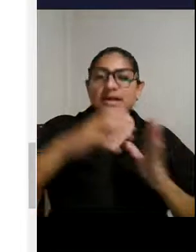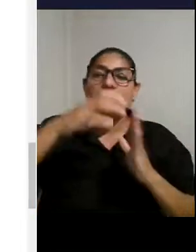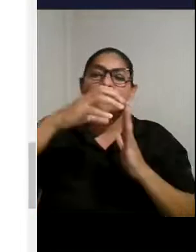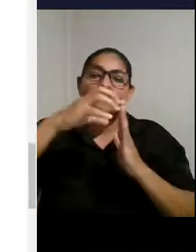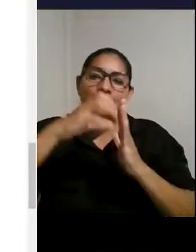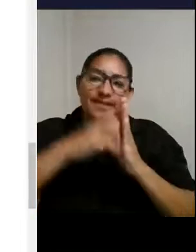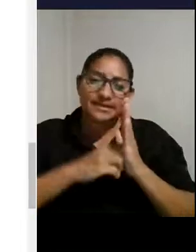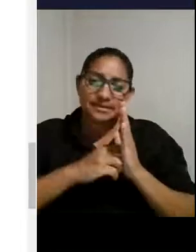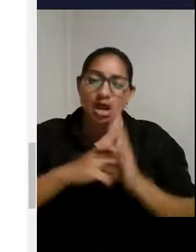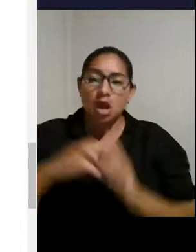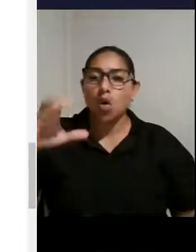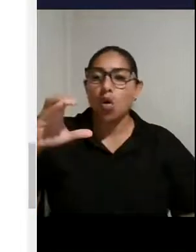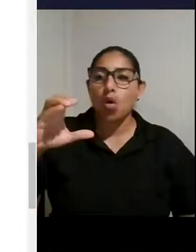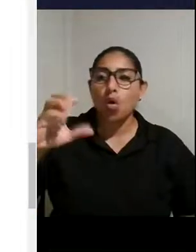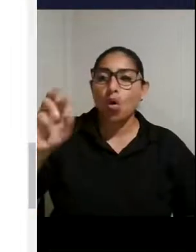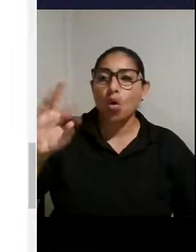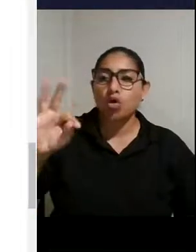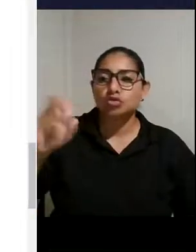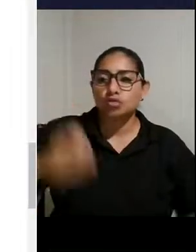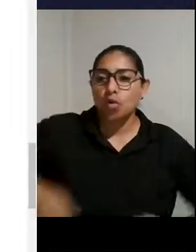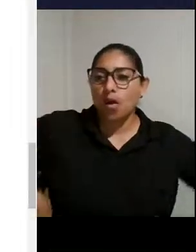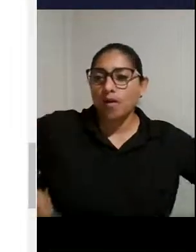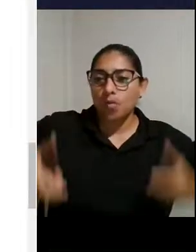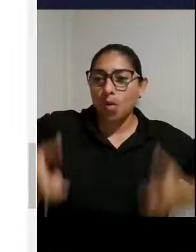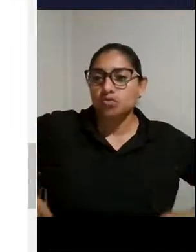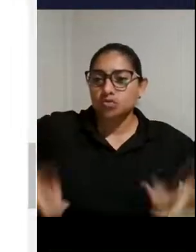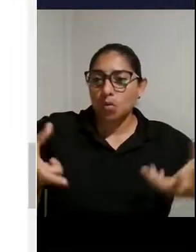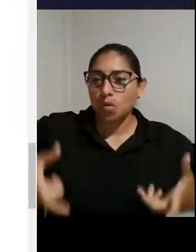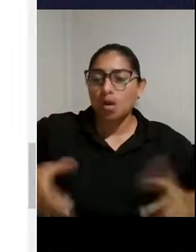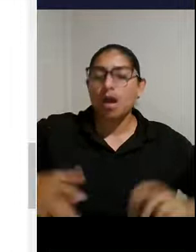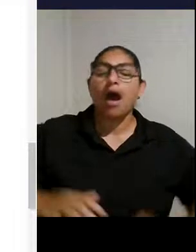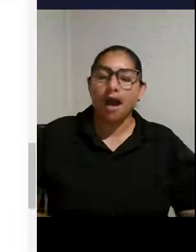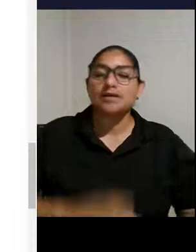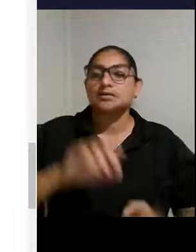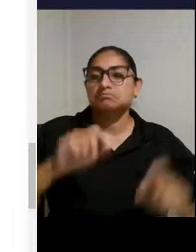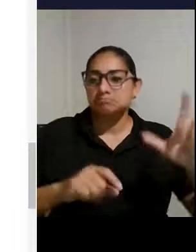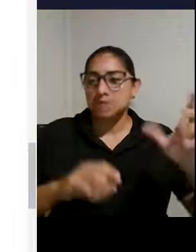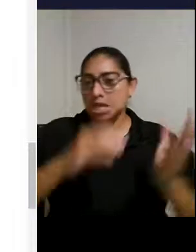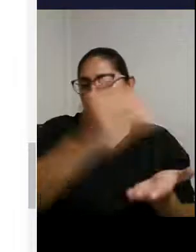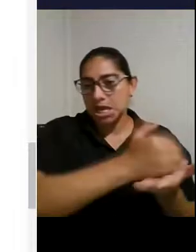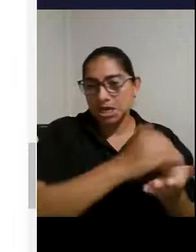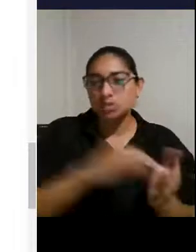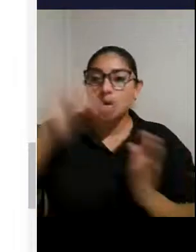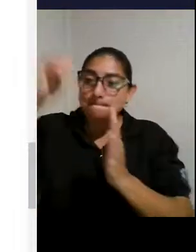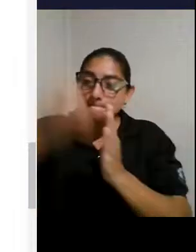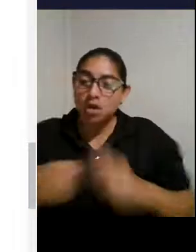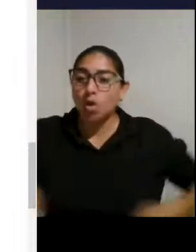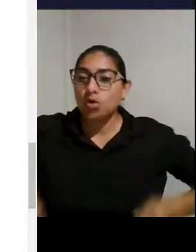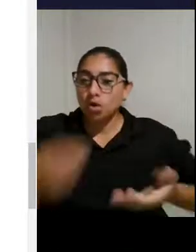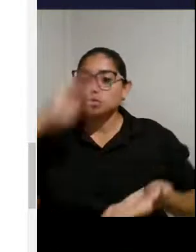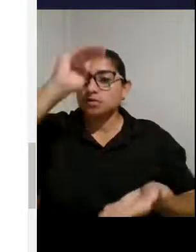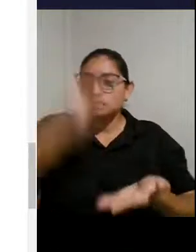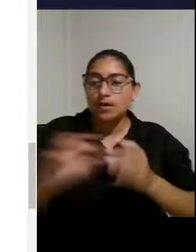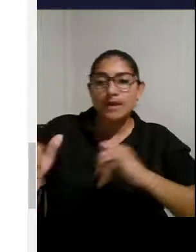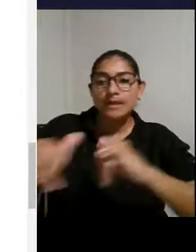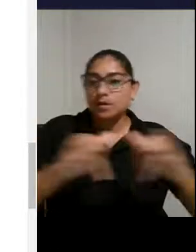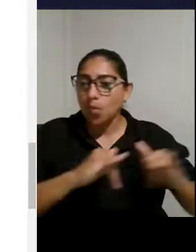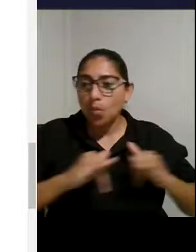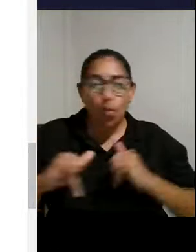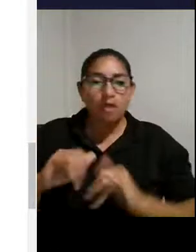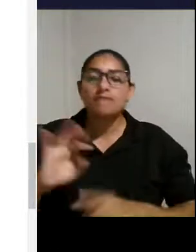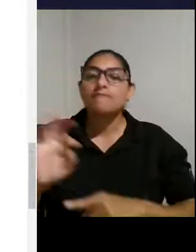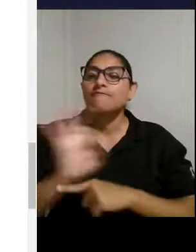los costos. ¿De acuerdo? Ingresos menos costos es igual a la fórmula